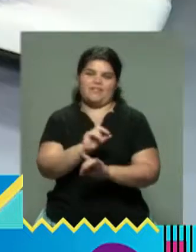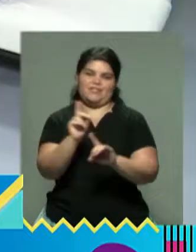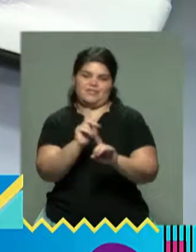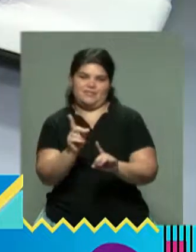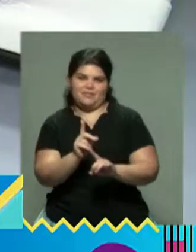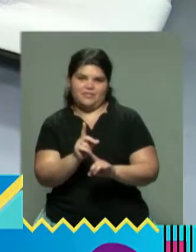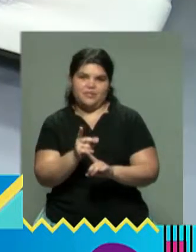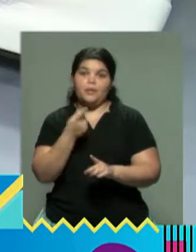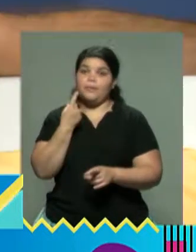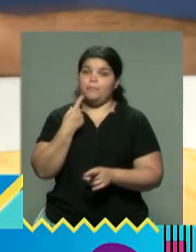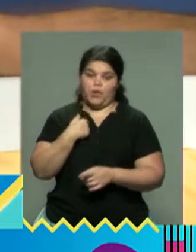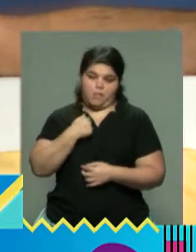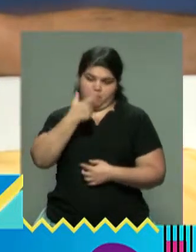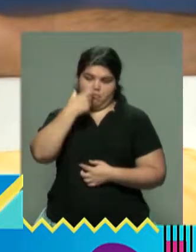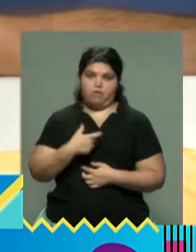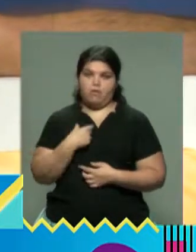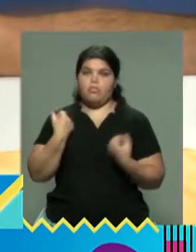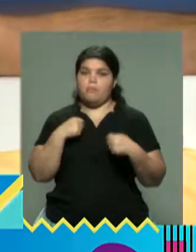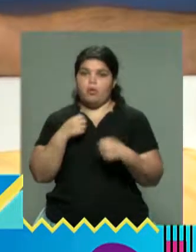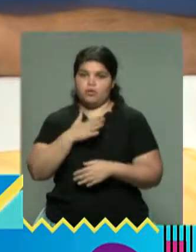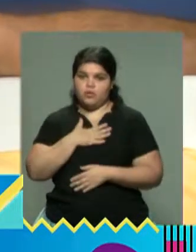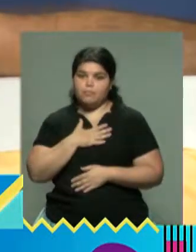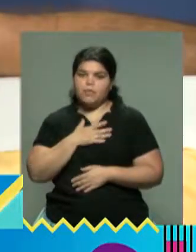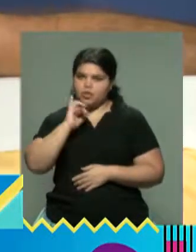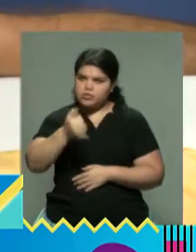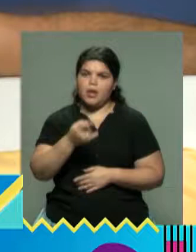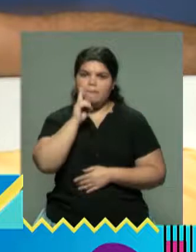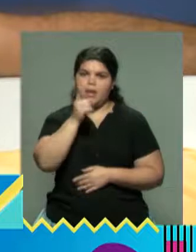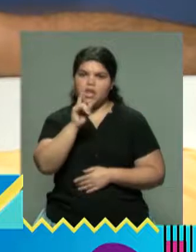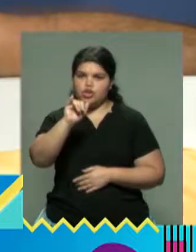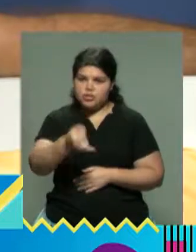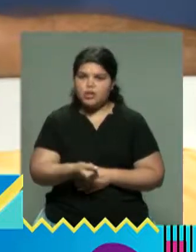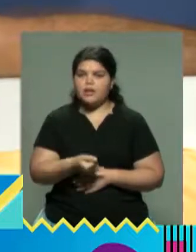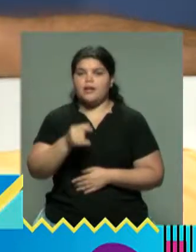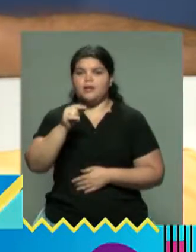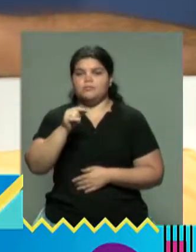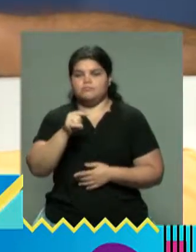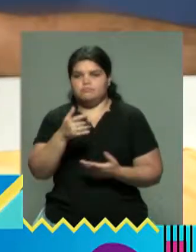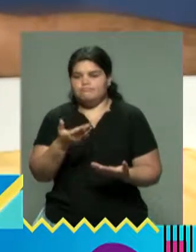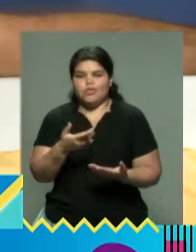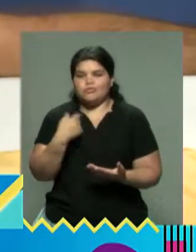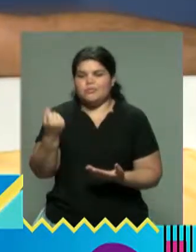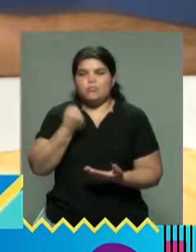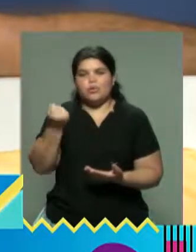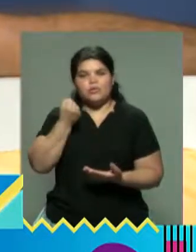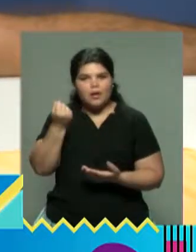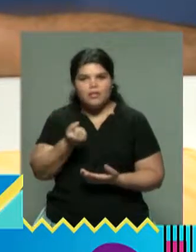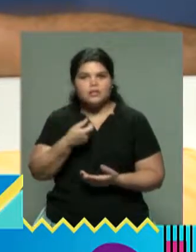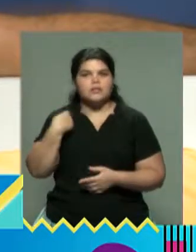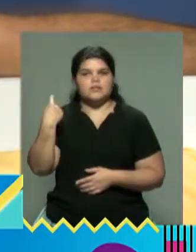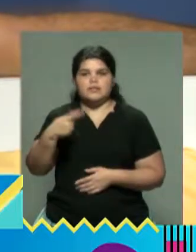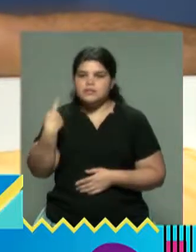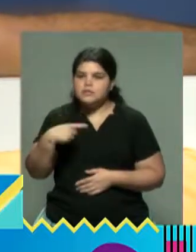yo, pero existe el riesgo, lamentablemente existe. Entonces hay que tener siempre